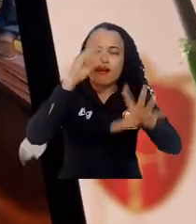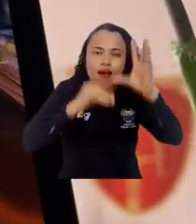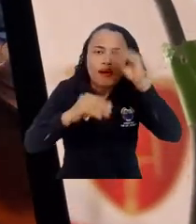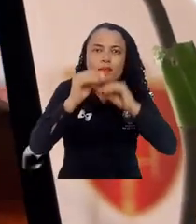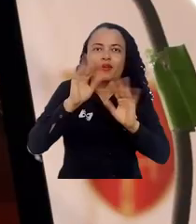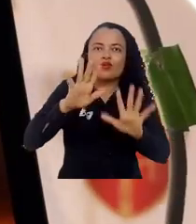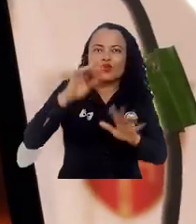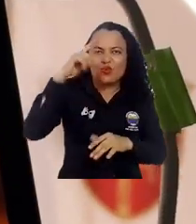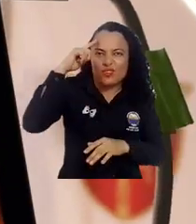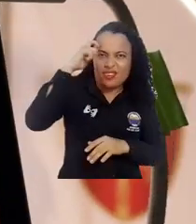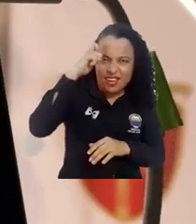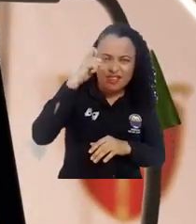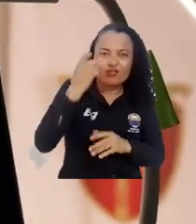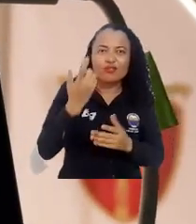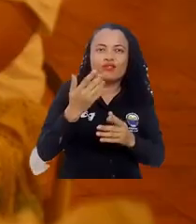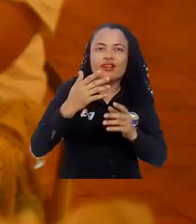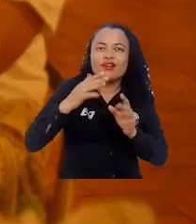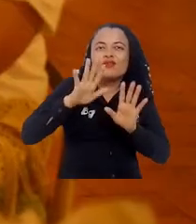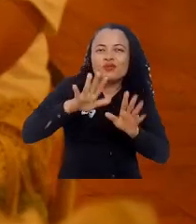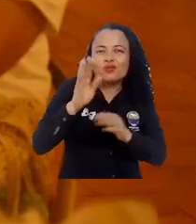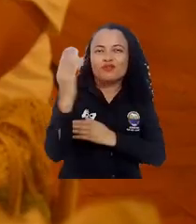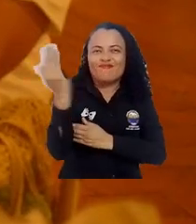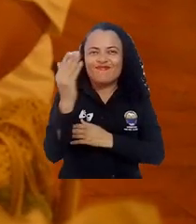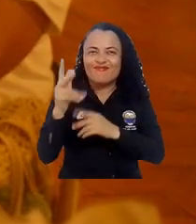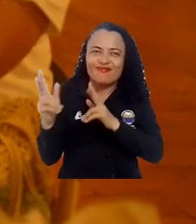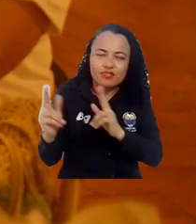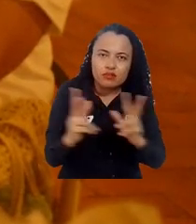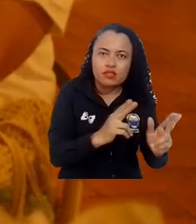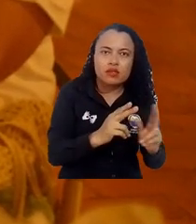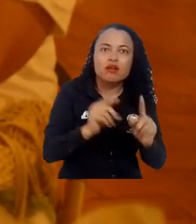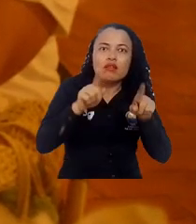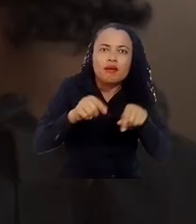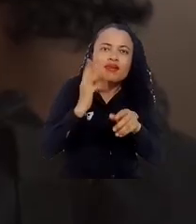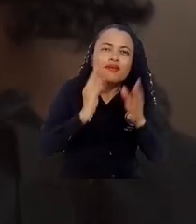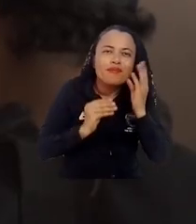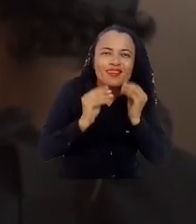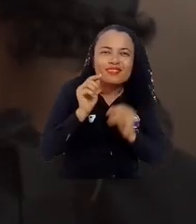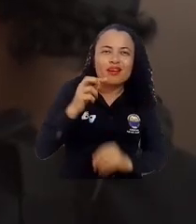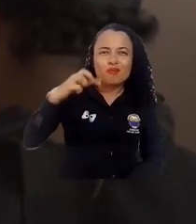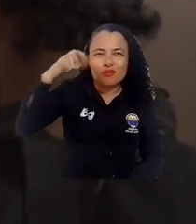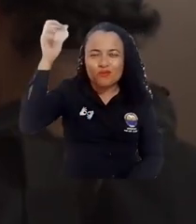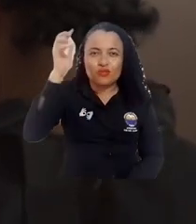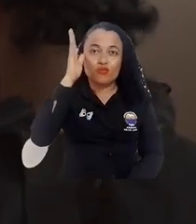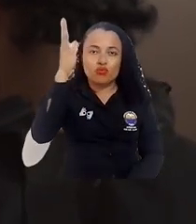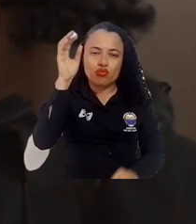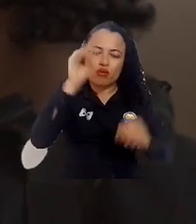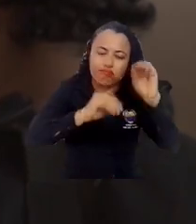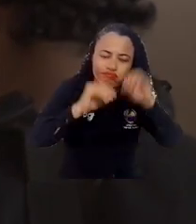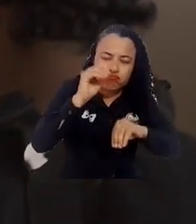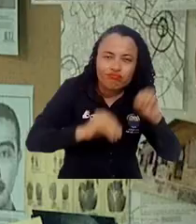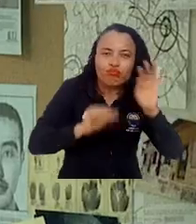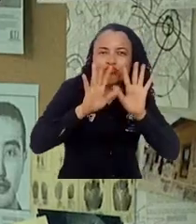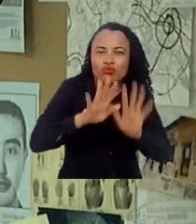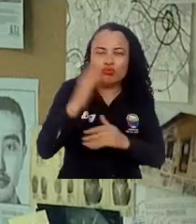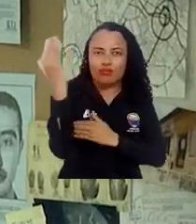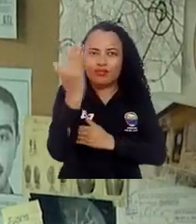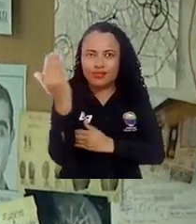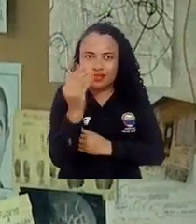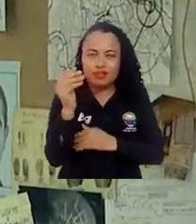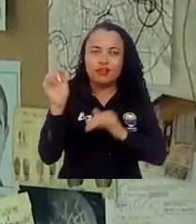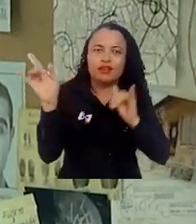la alegría de aprender sobre los retos en el campo y las experiencias de profesionales para estar preparados como futuros realizadores de